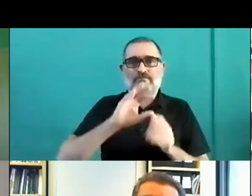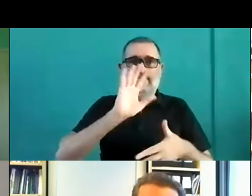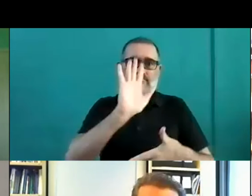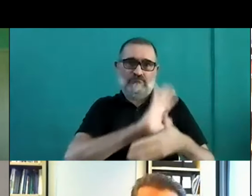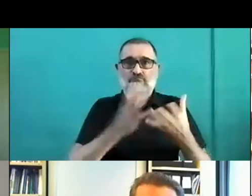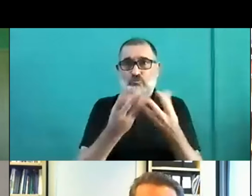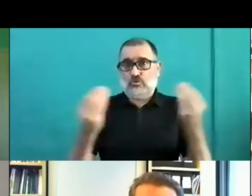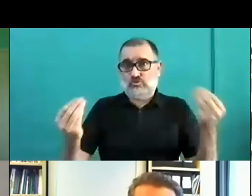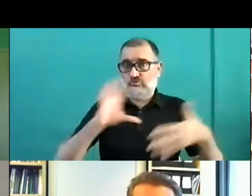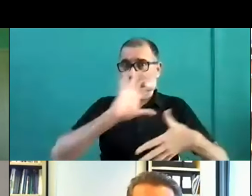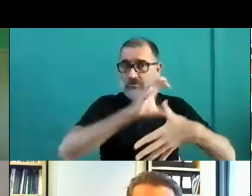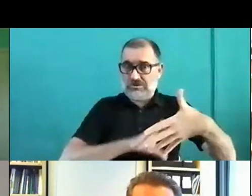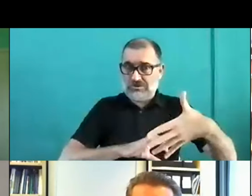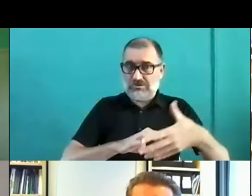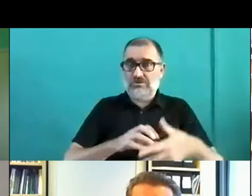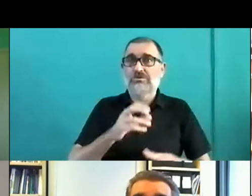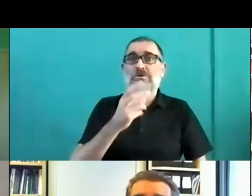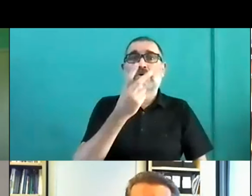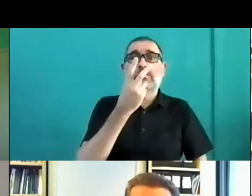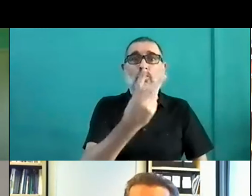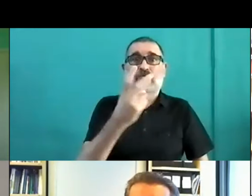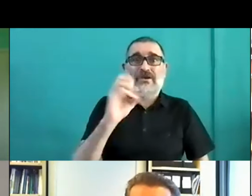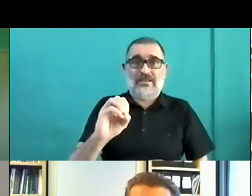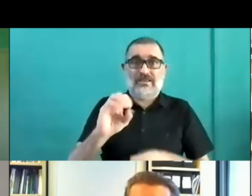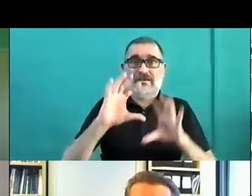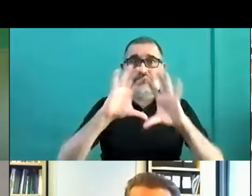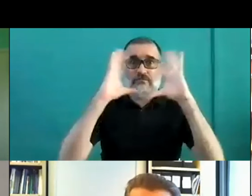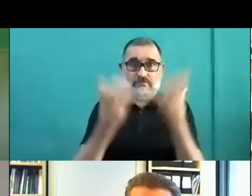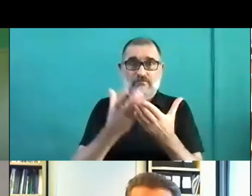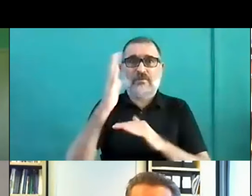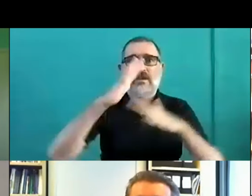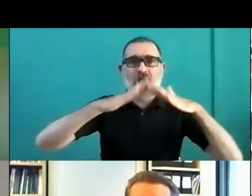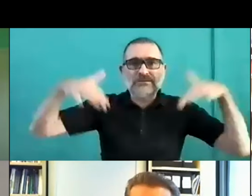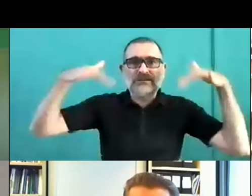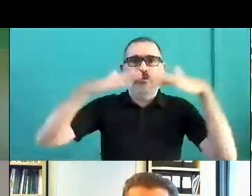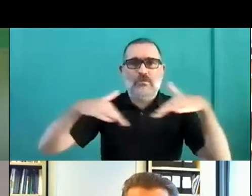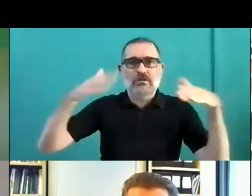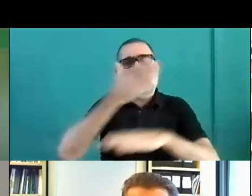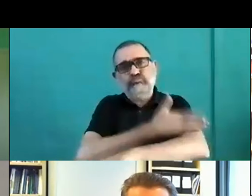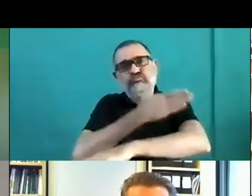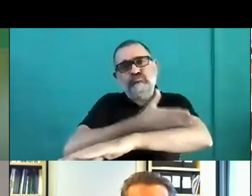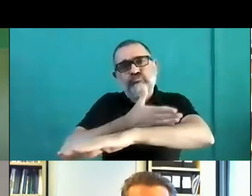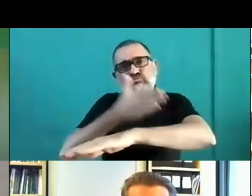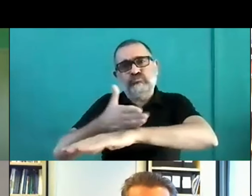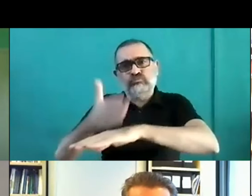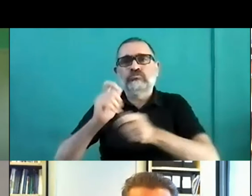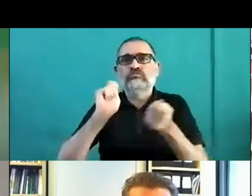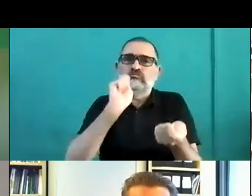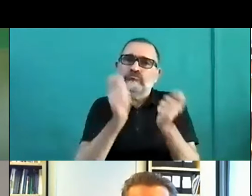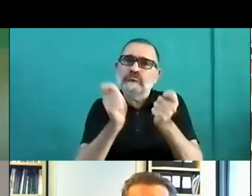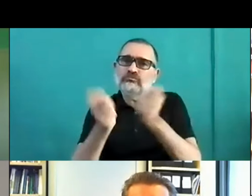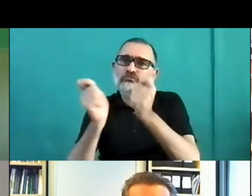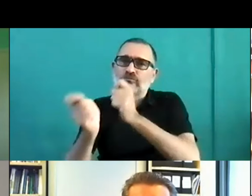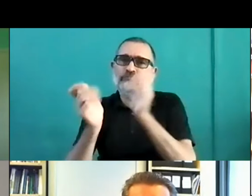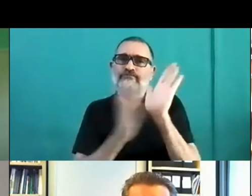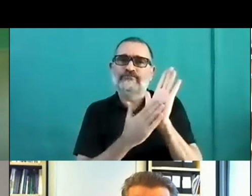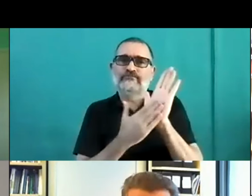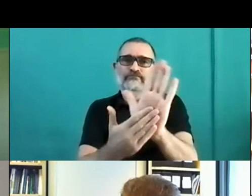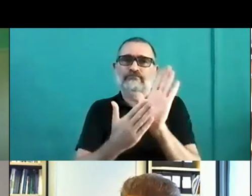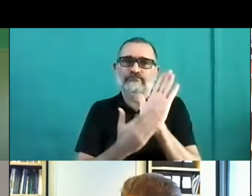en consulta con los Estados miembros, un plan de acción mundial intersectorial sobre la epilepsia y